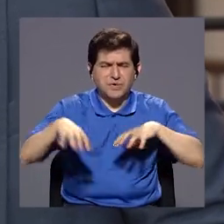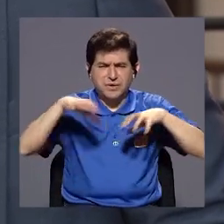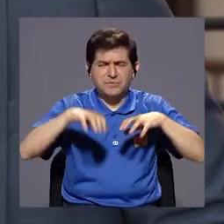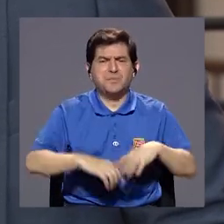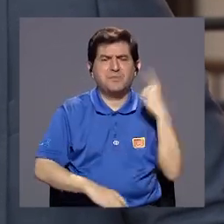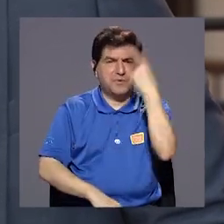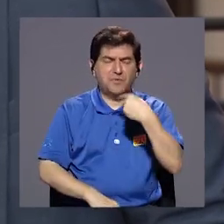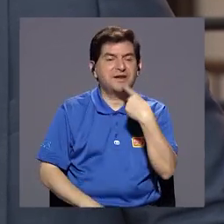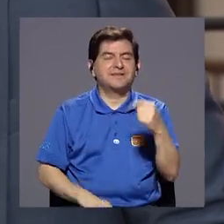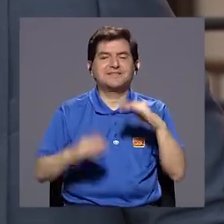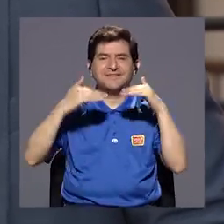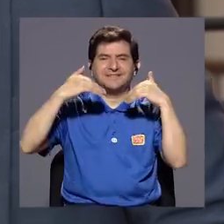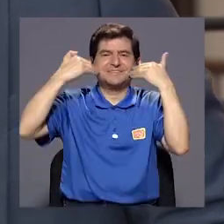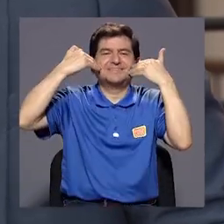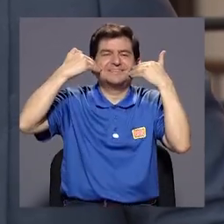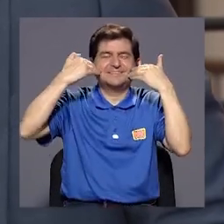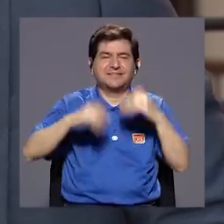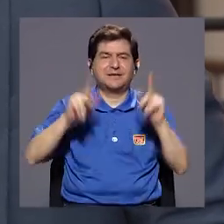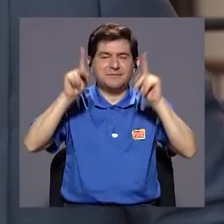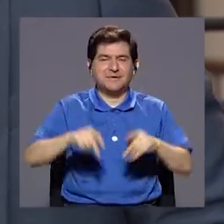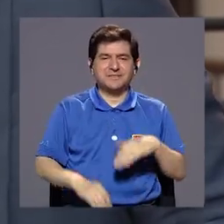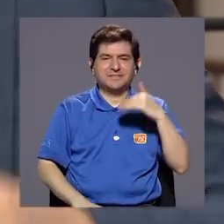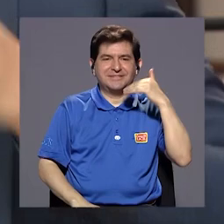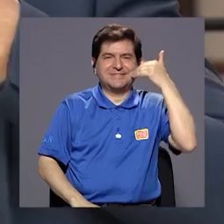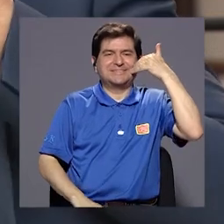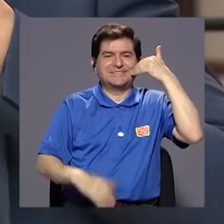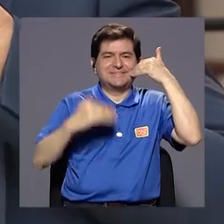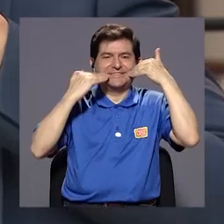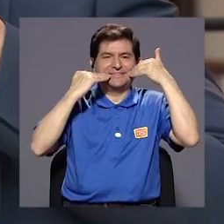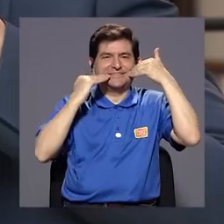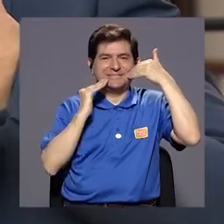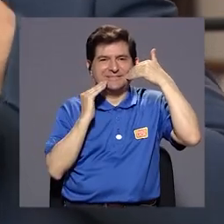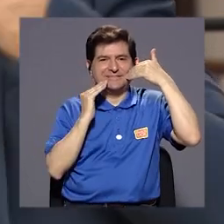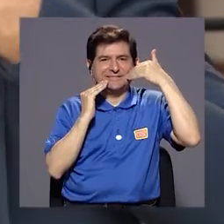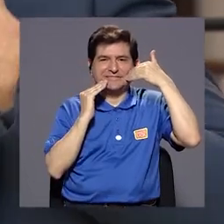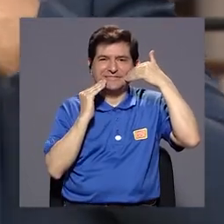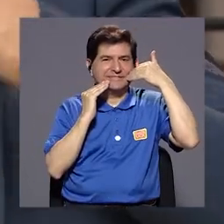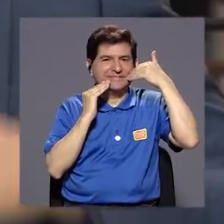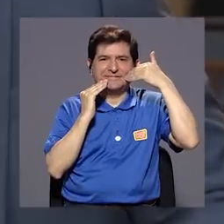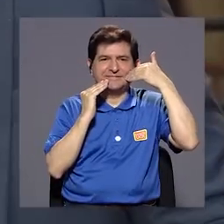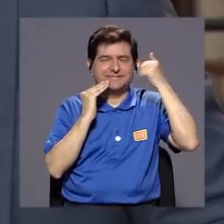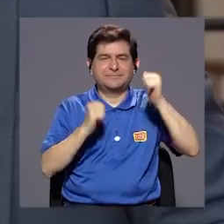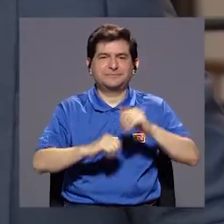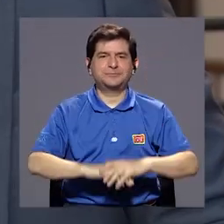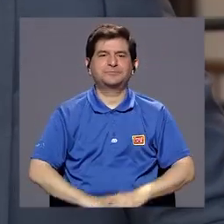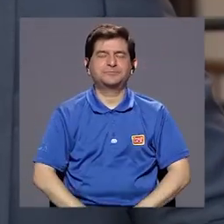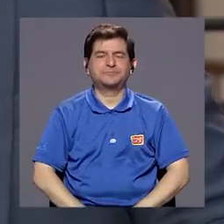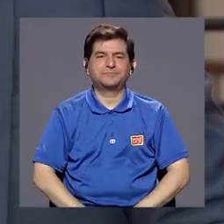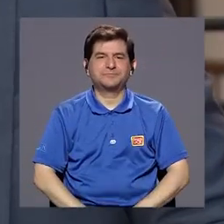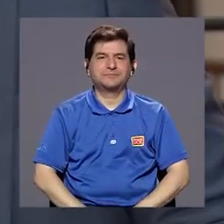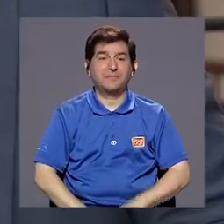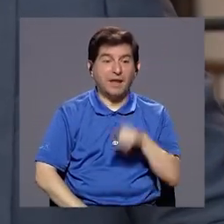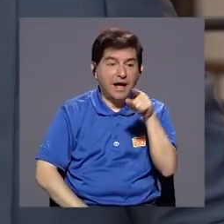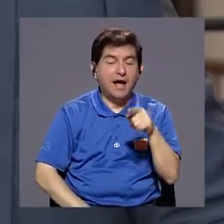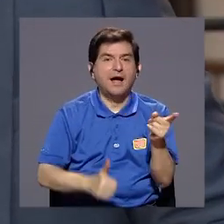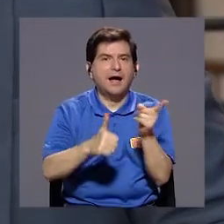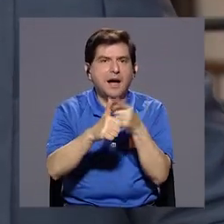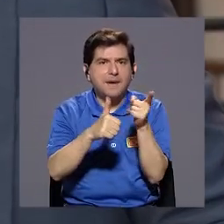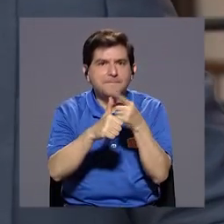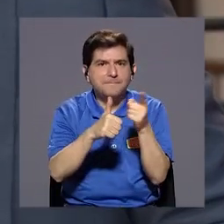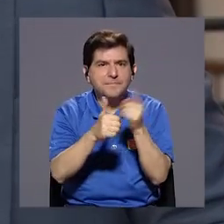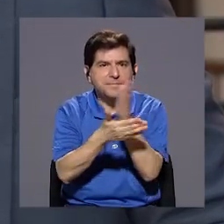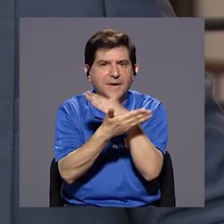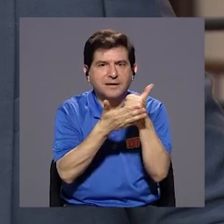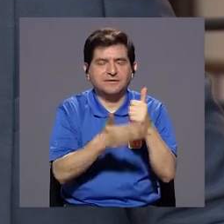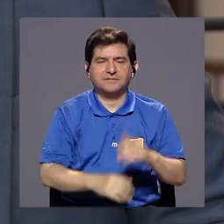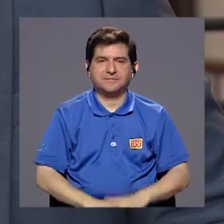movilidad de la cara. Usted le dice a la persona que sonríe y sonríe de un lado y del otro no logra levantar la boca, por ejemplo. Entonces esa es